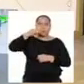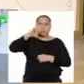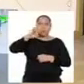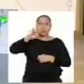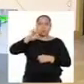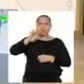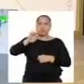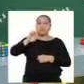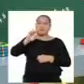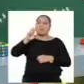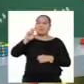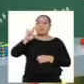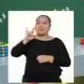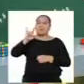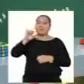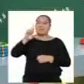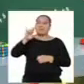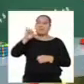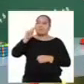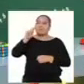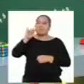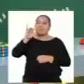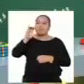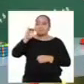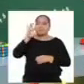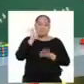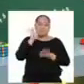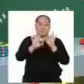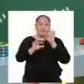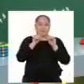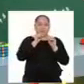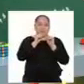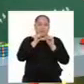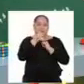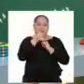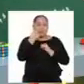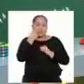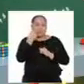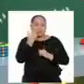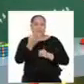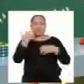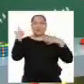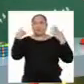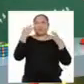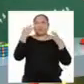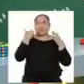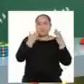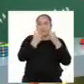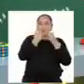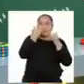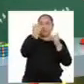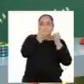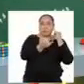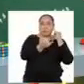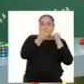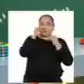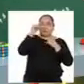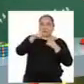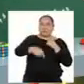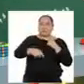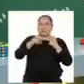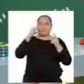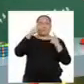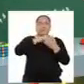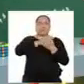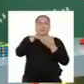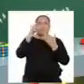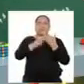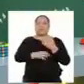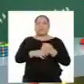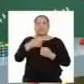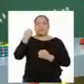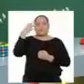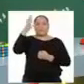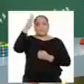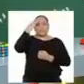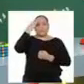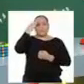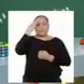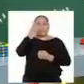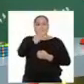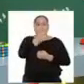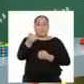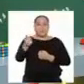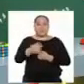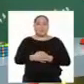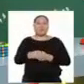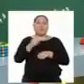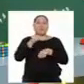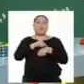términos desconocidos. Y bueno, chicas y chicos, ya estamos llegando a la parte final del programa. Y, como siempre, ahora el